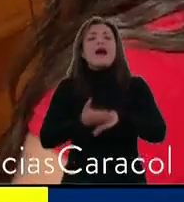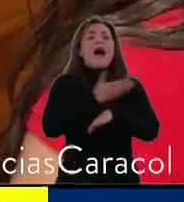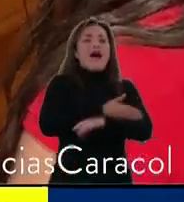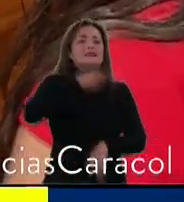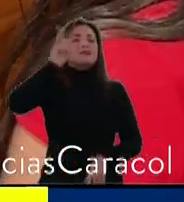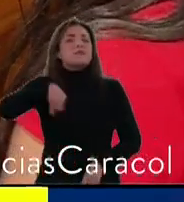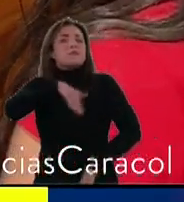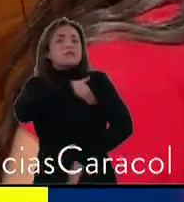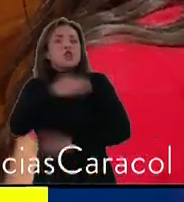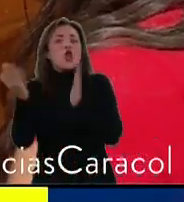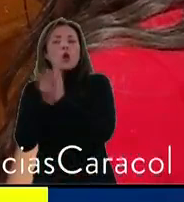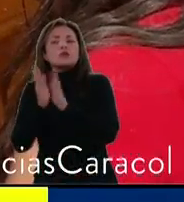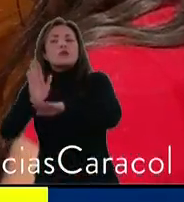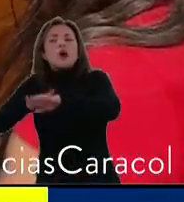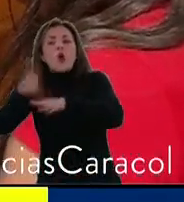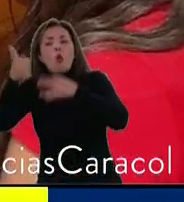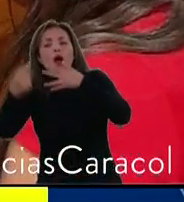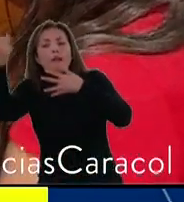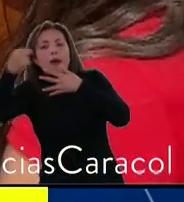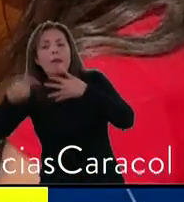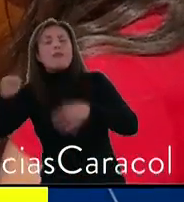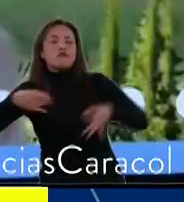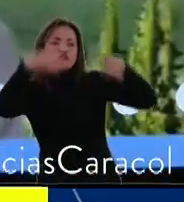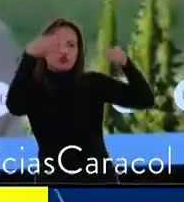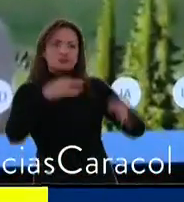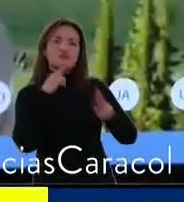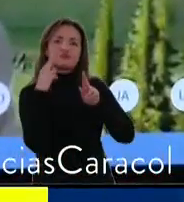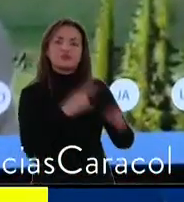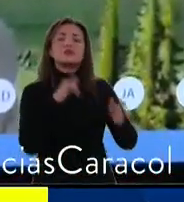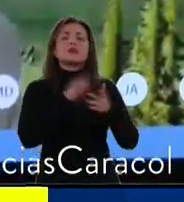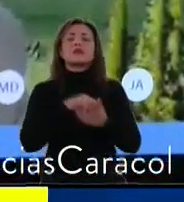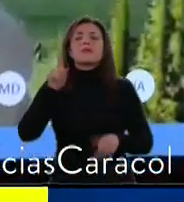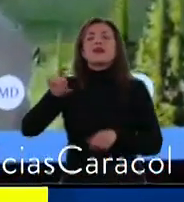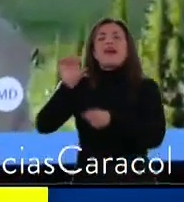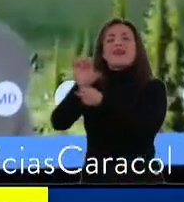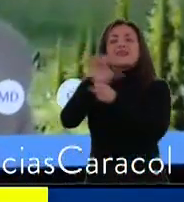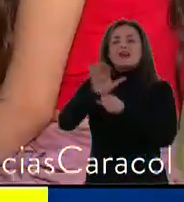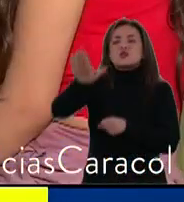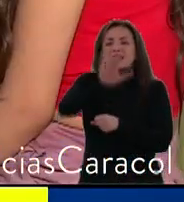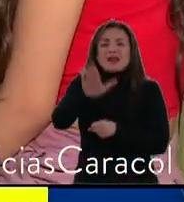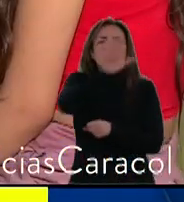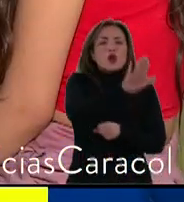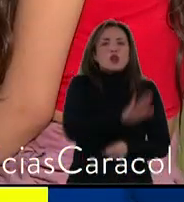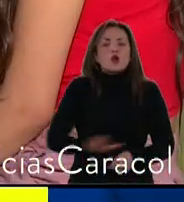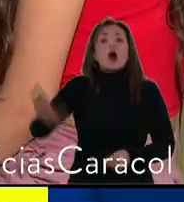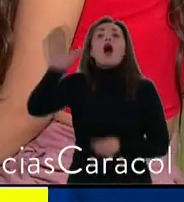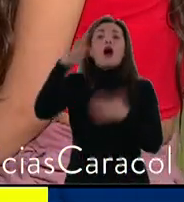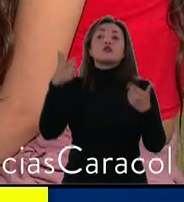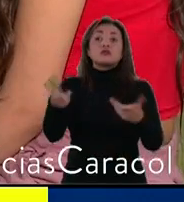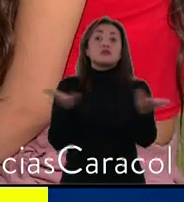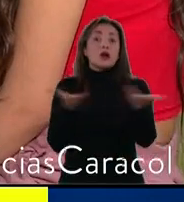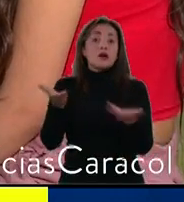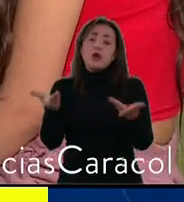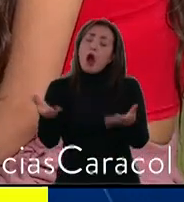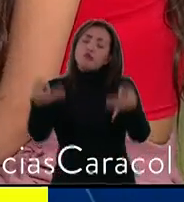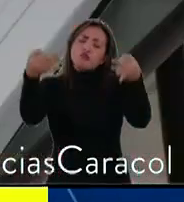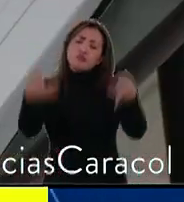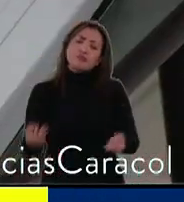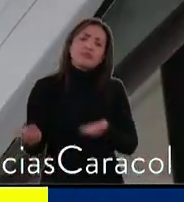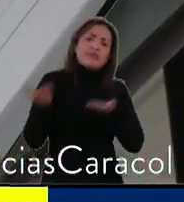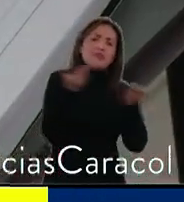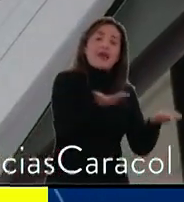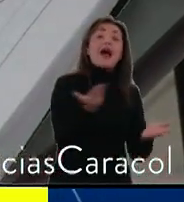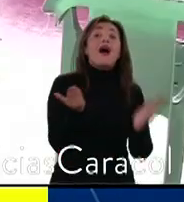Nacional y desde luego autorizados por los entes territoriales. De tal suerte que la prestación del servicio está garantizada en la